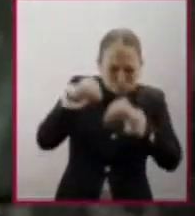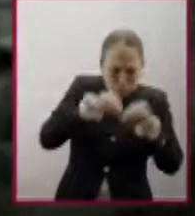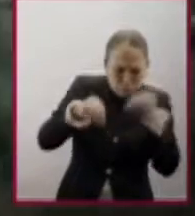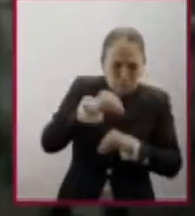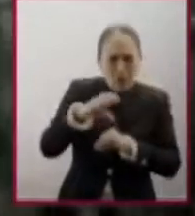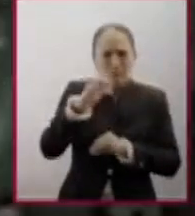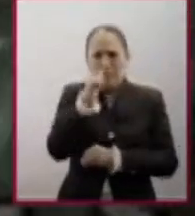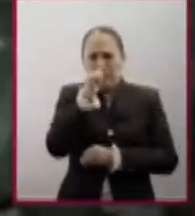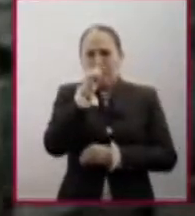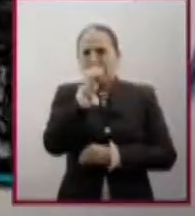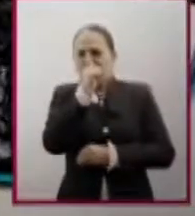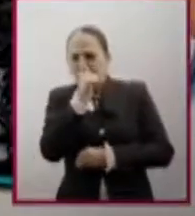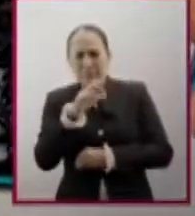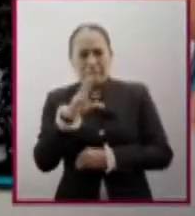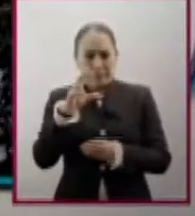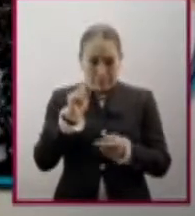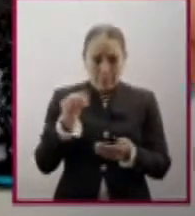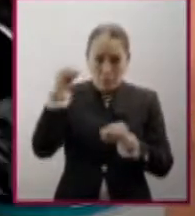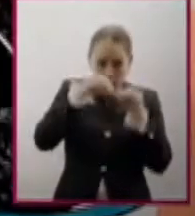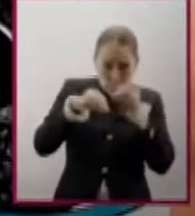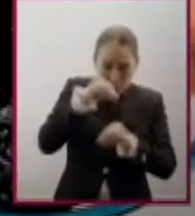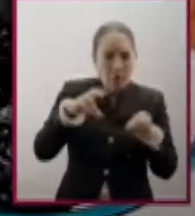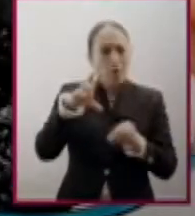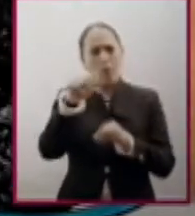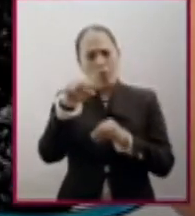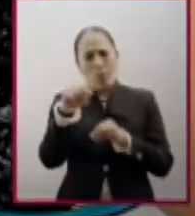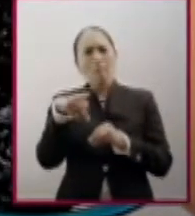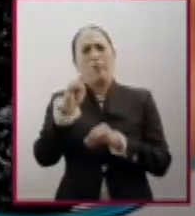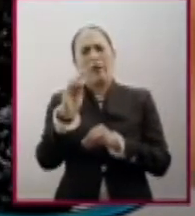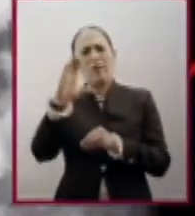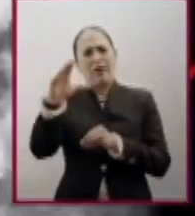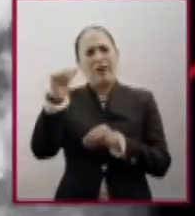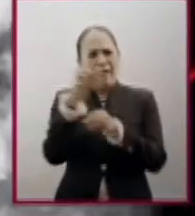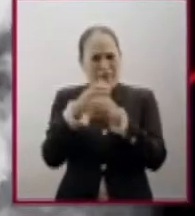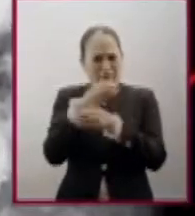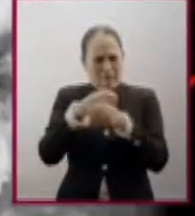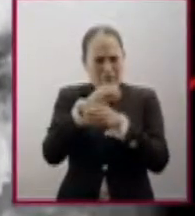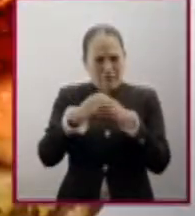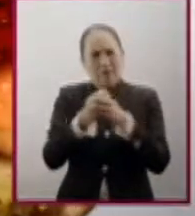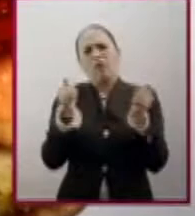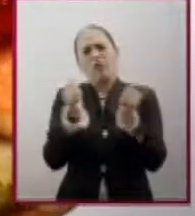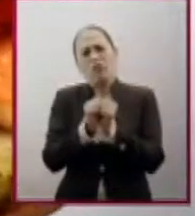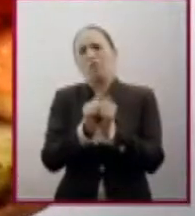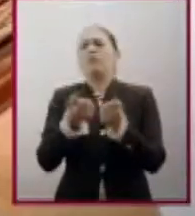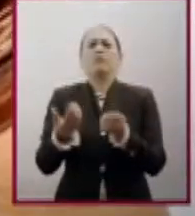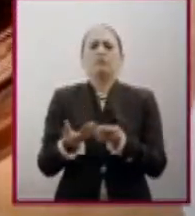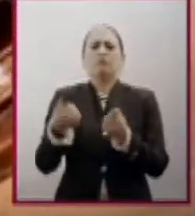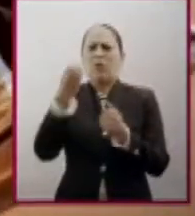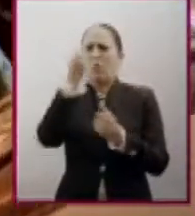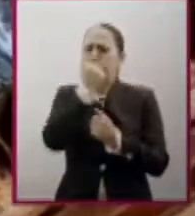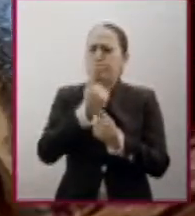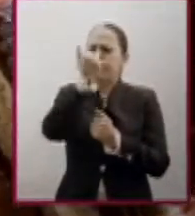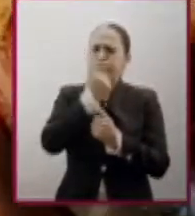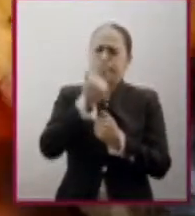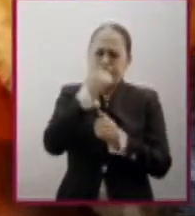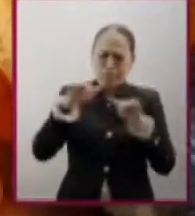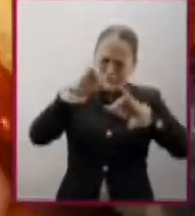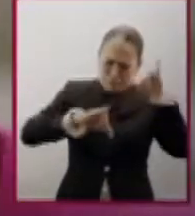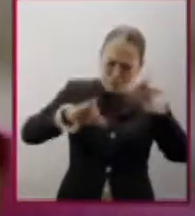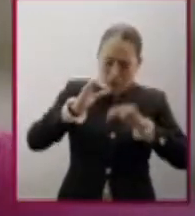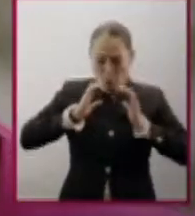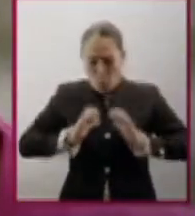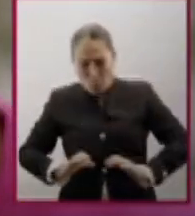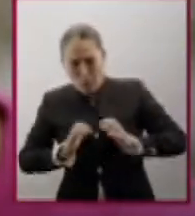cocaína, pero sí grandes cantidades de azúcar y cafeína. Estas sustancias obligan al cuerpo a trabajar de más para poder